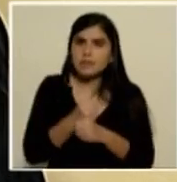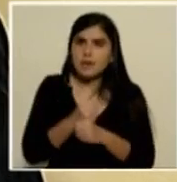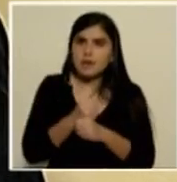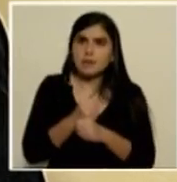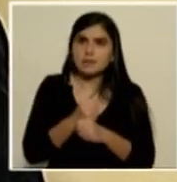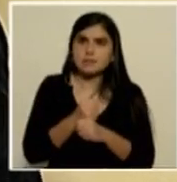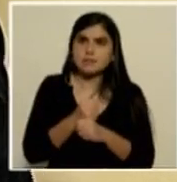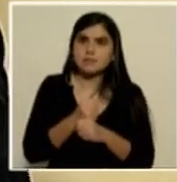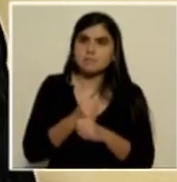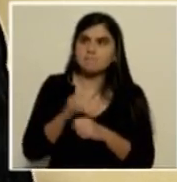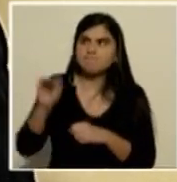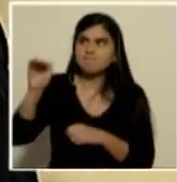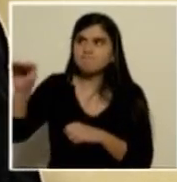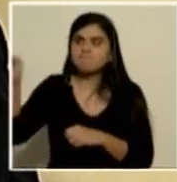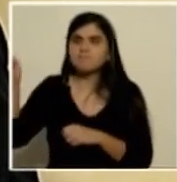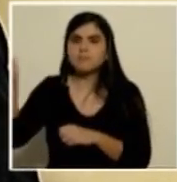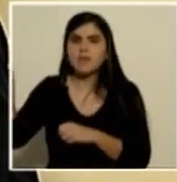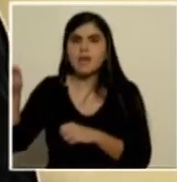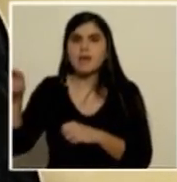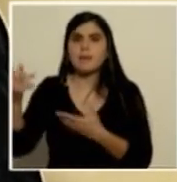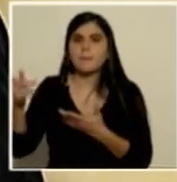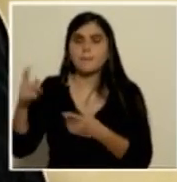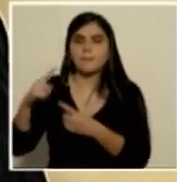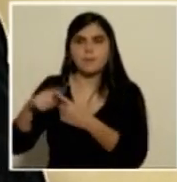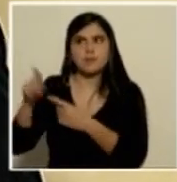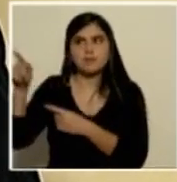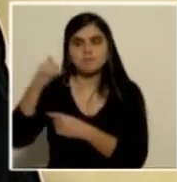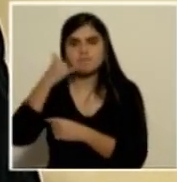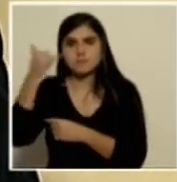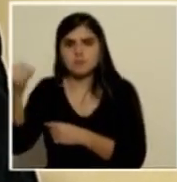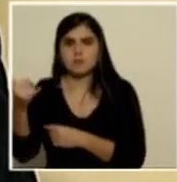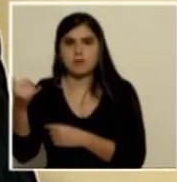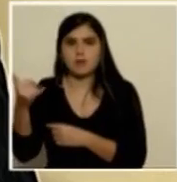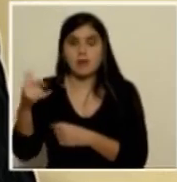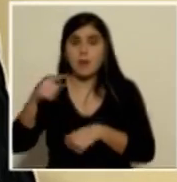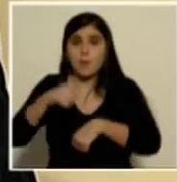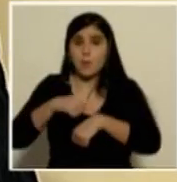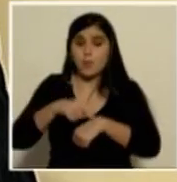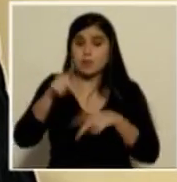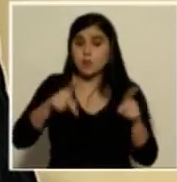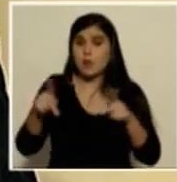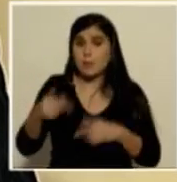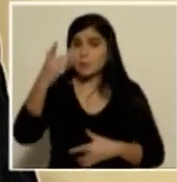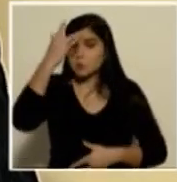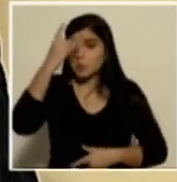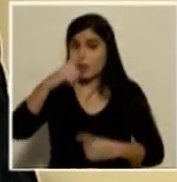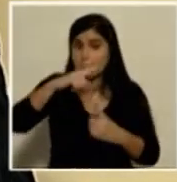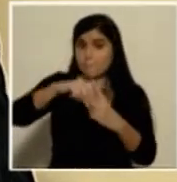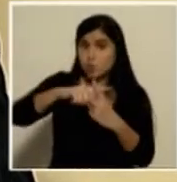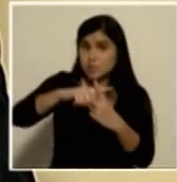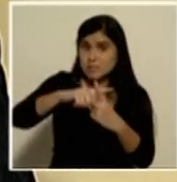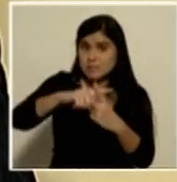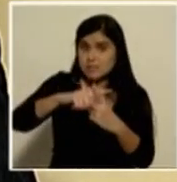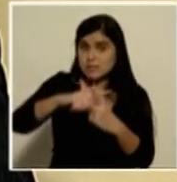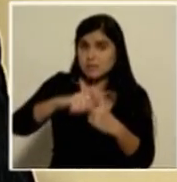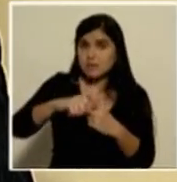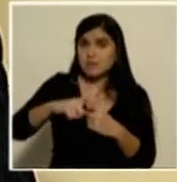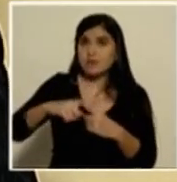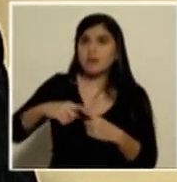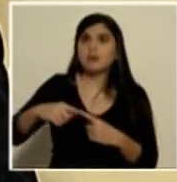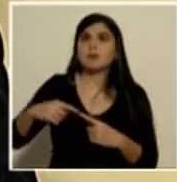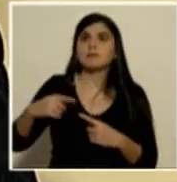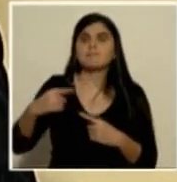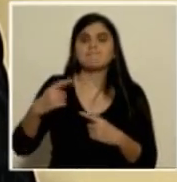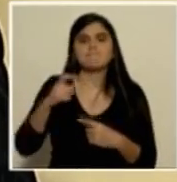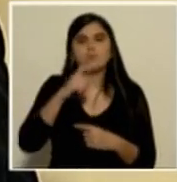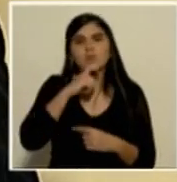esa notificación efectiva. Entonces ya se está tratando de trabajar con eso. Cuando la persona es positiva, difícilmente va a pasar mucho tiempo, ¿verdad?, para que se le indique, porque sabemos